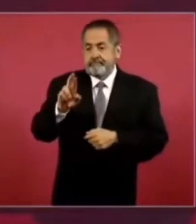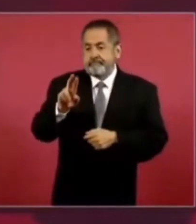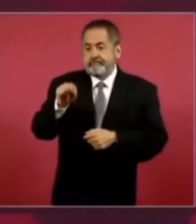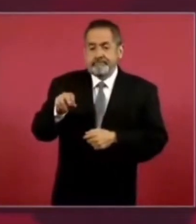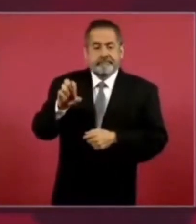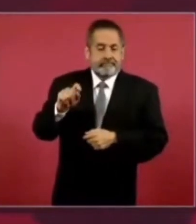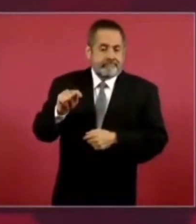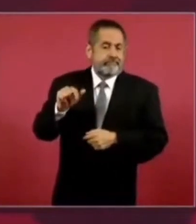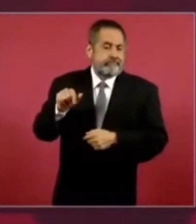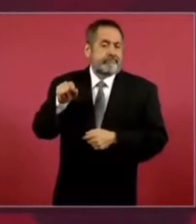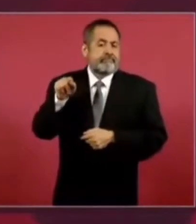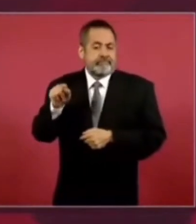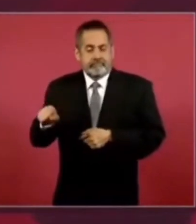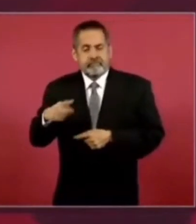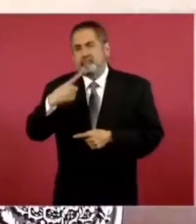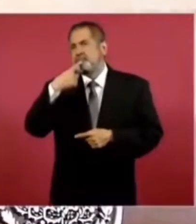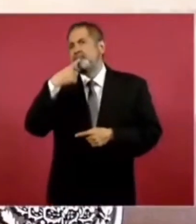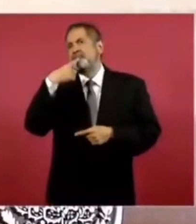tocó